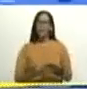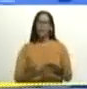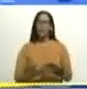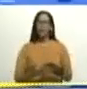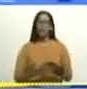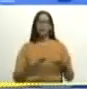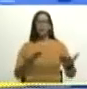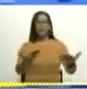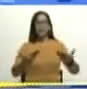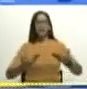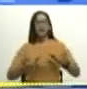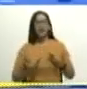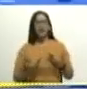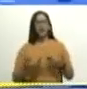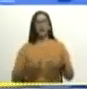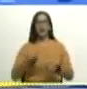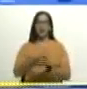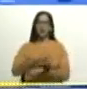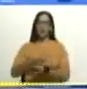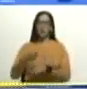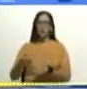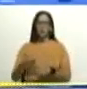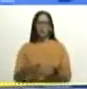traer inversiones,